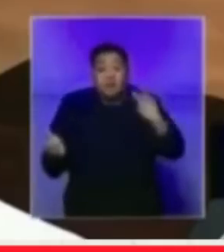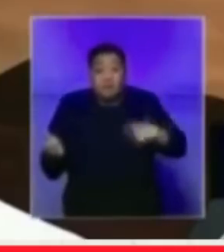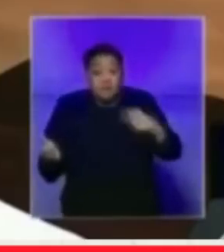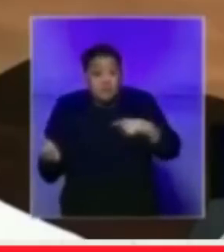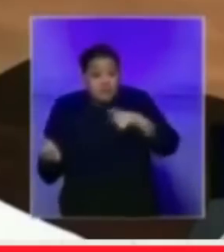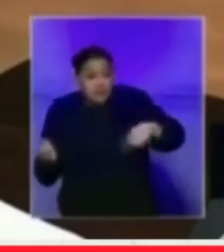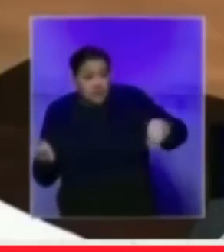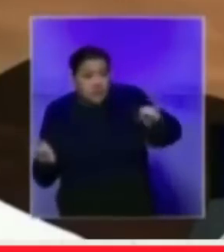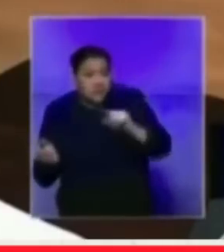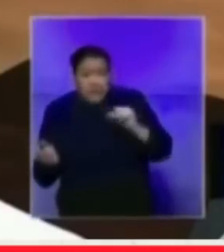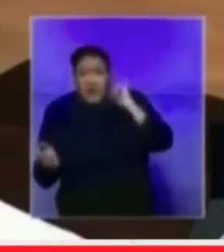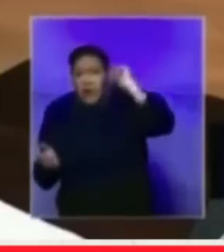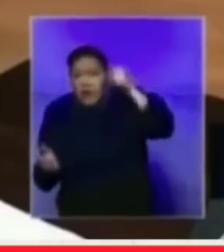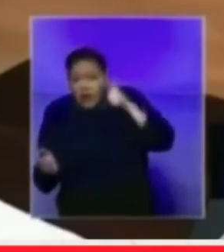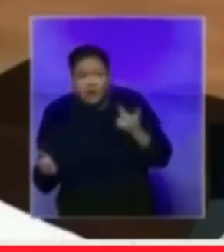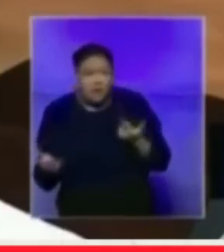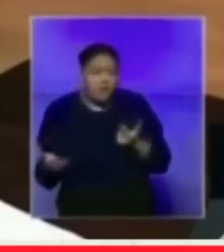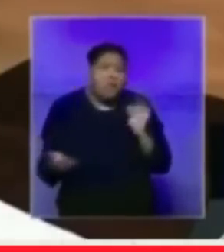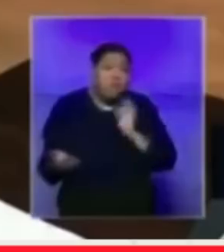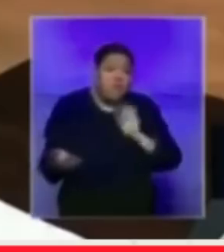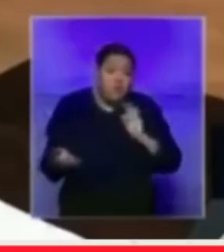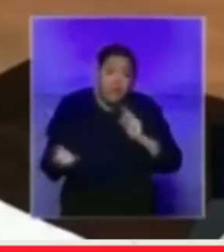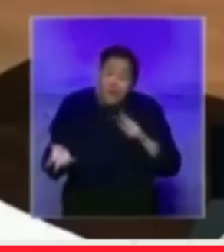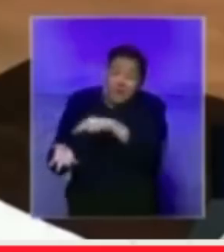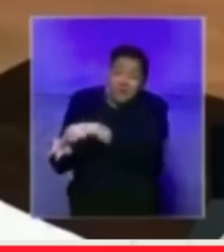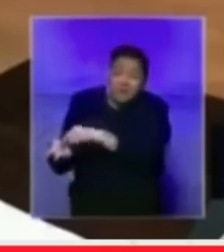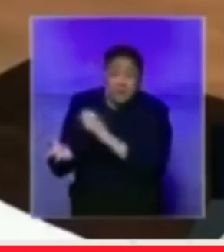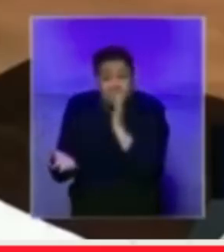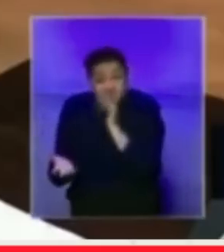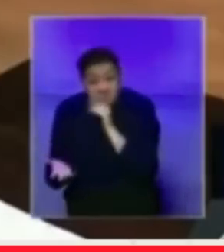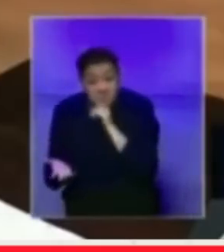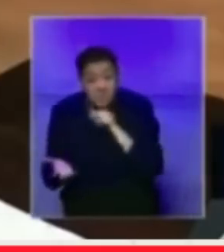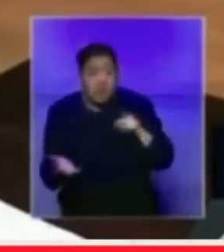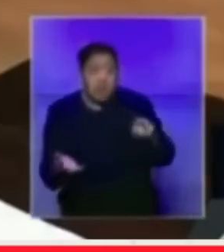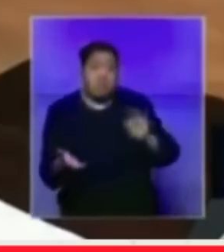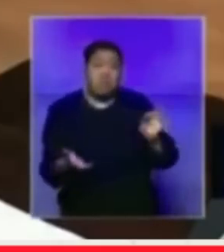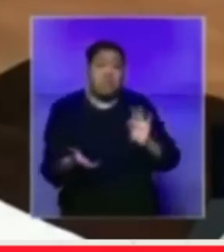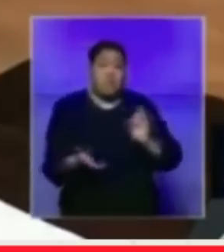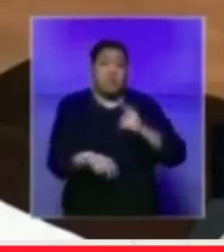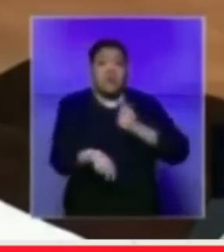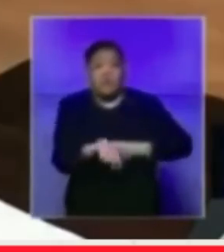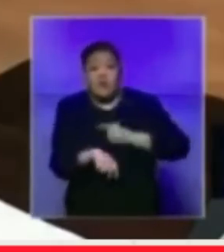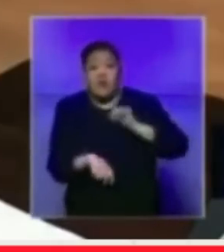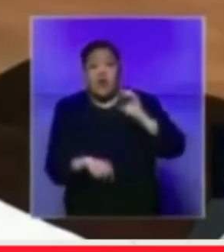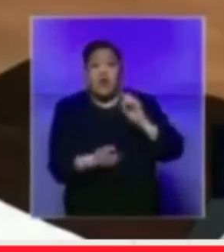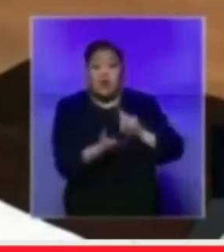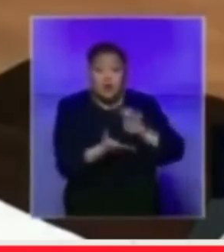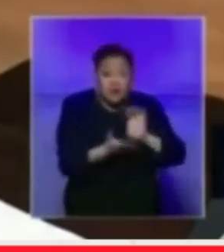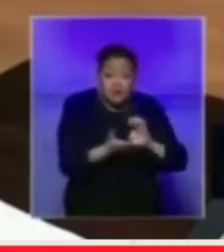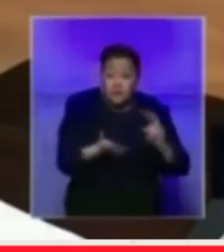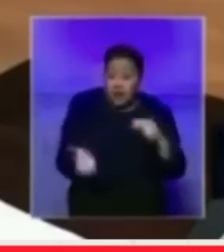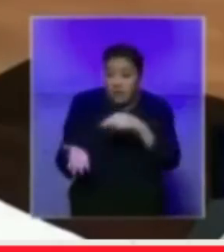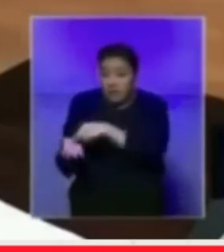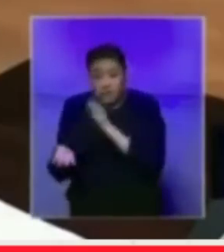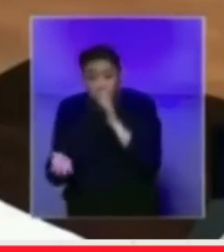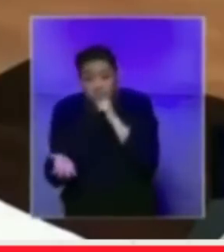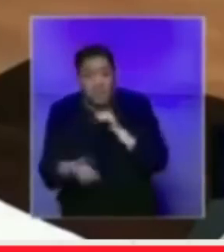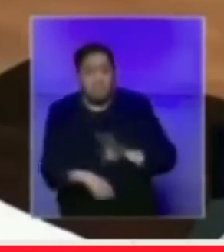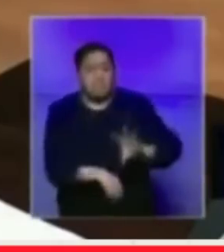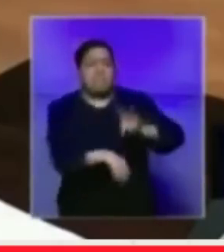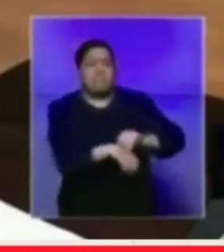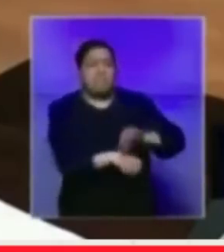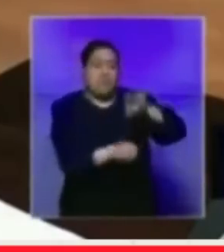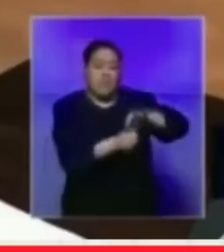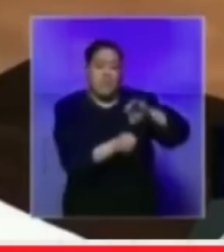fue diseñado para las personas que, por alguna circunstancia temporal o permanente, se encontraban impedidas para acudir a la casilla a ejercer